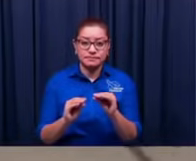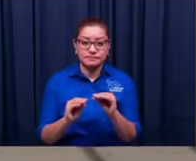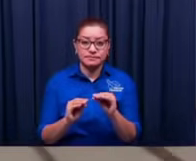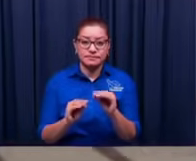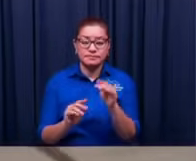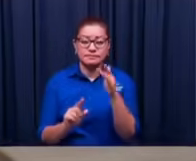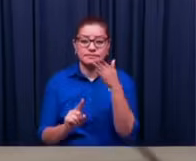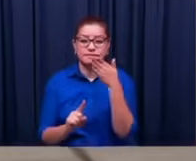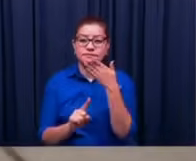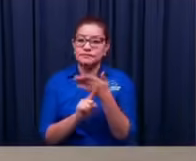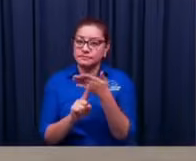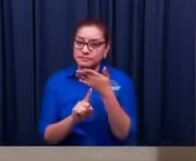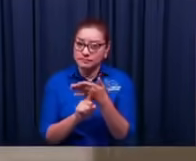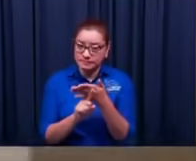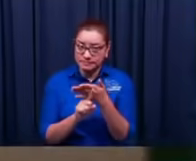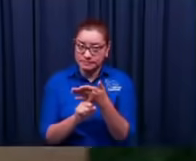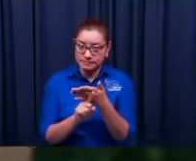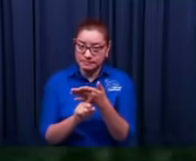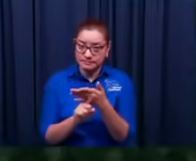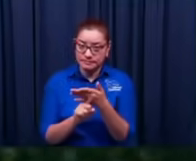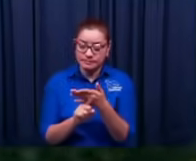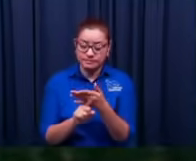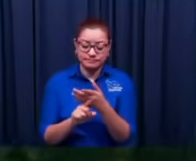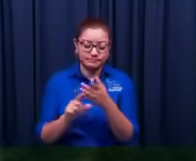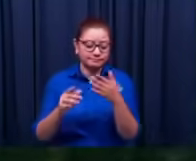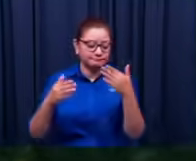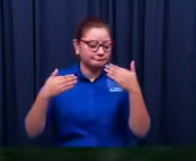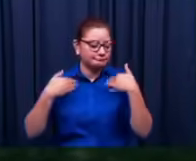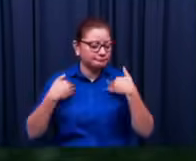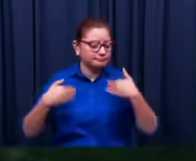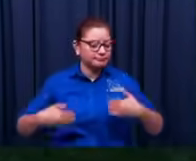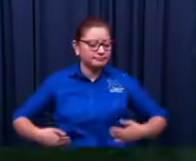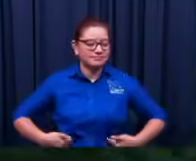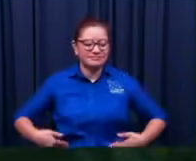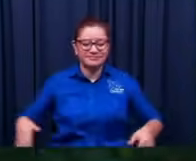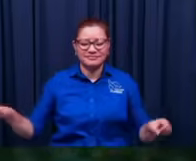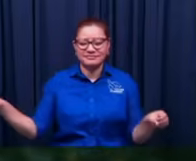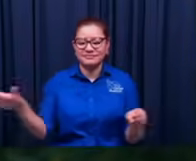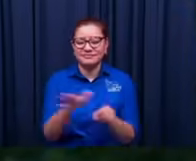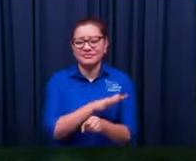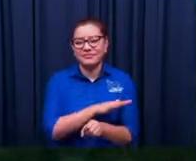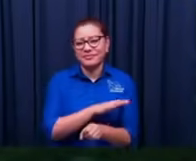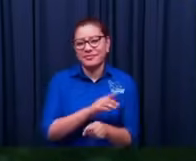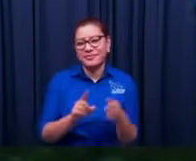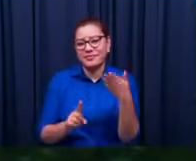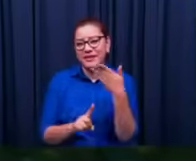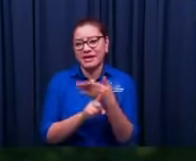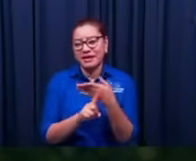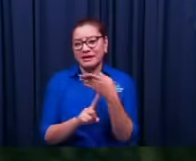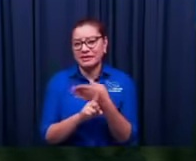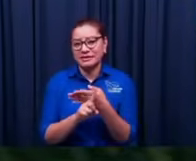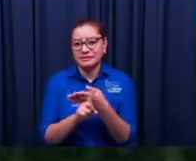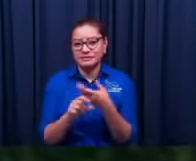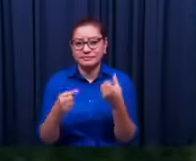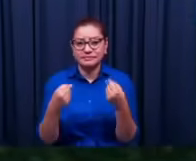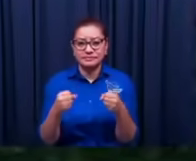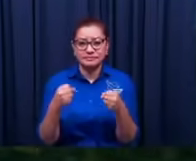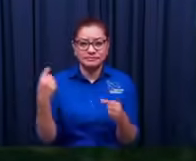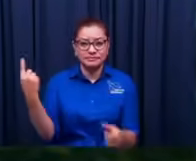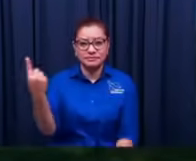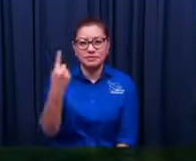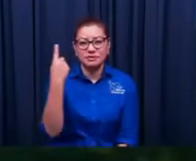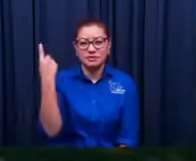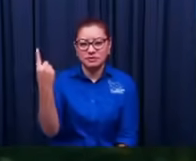problemas que nosotros tenemos, hermano, en la humanidad entera. El problema es que nosotros hacemos lo que hacemos